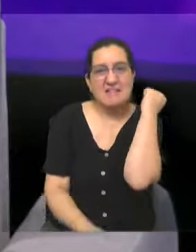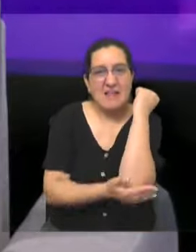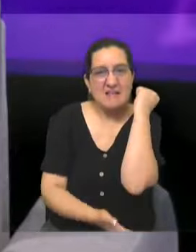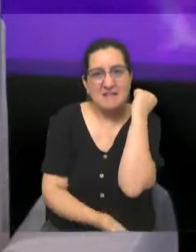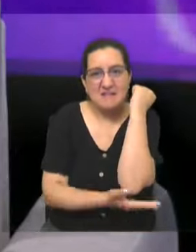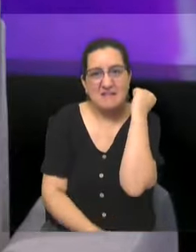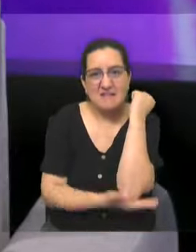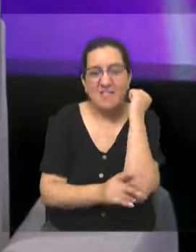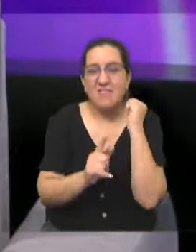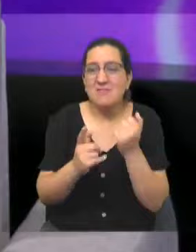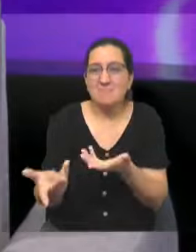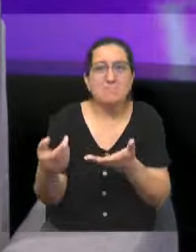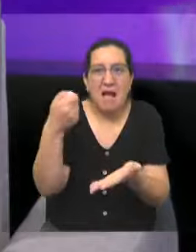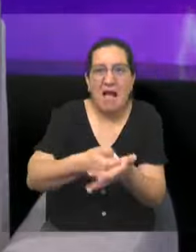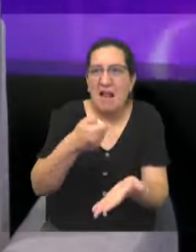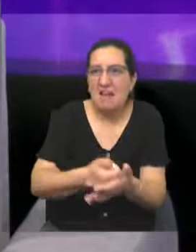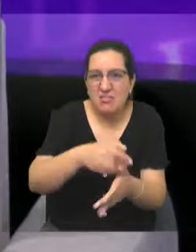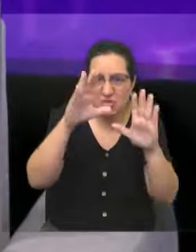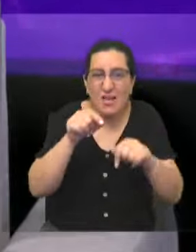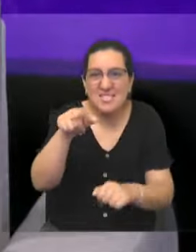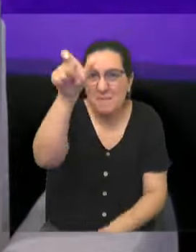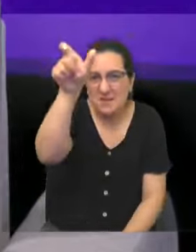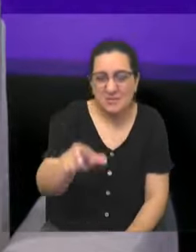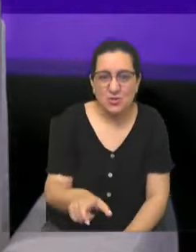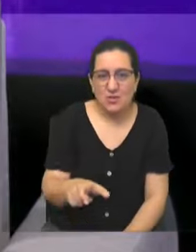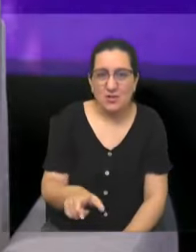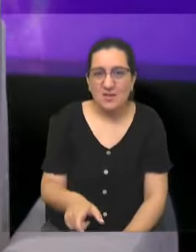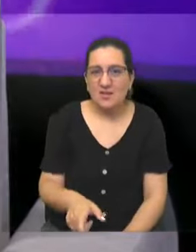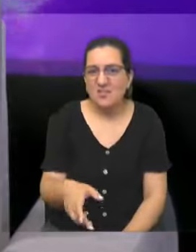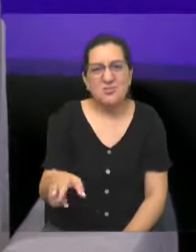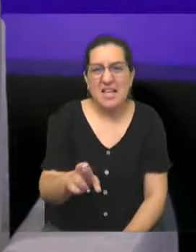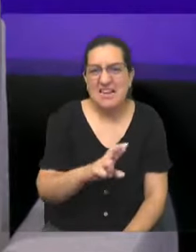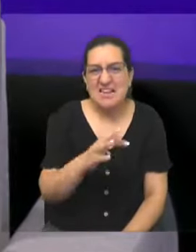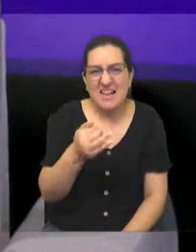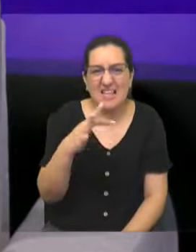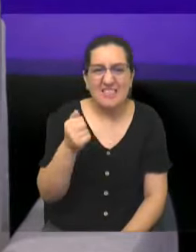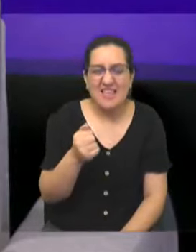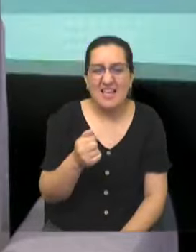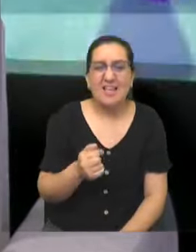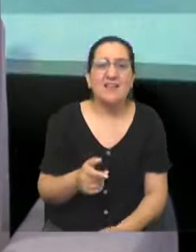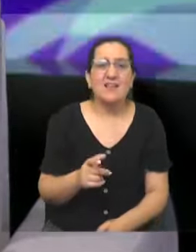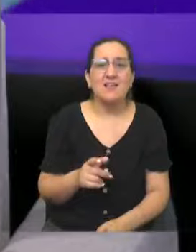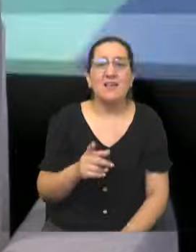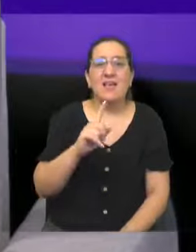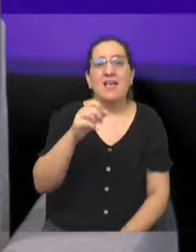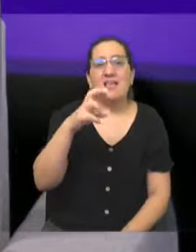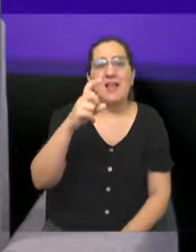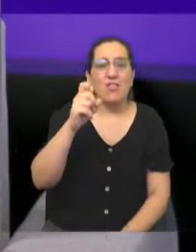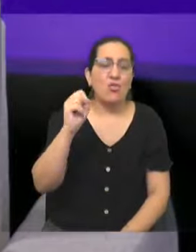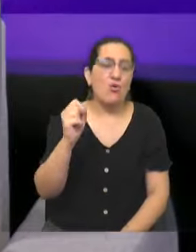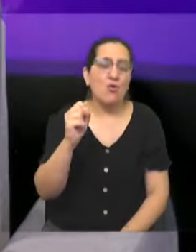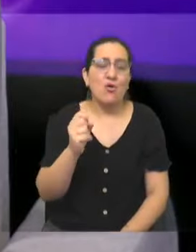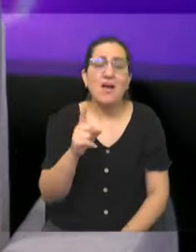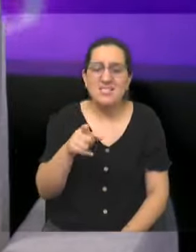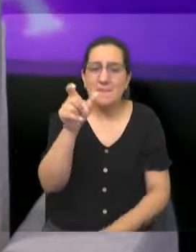que tenés que invitarle todo. A esa persona que si sos una rata, Gerardo, sos una rata, Susana, a toda esa